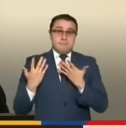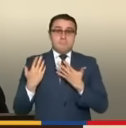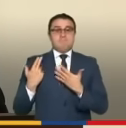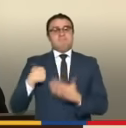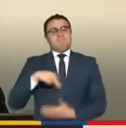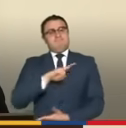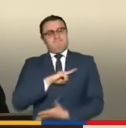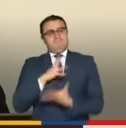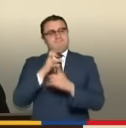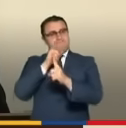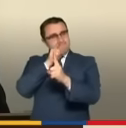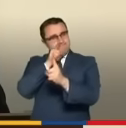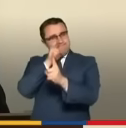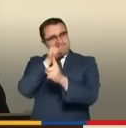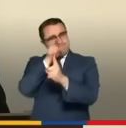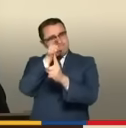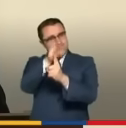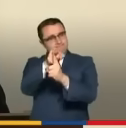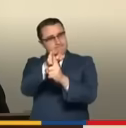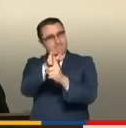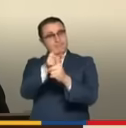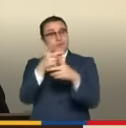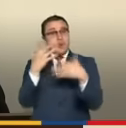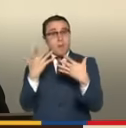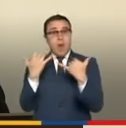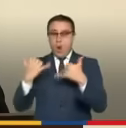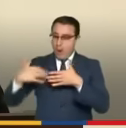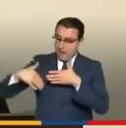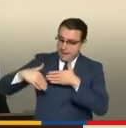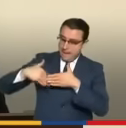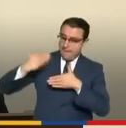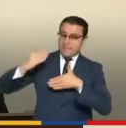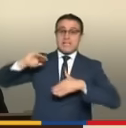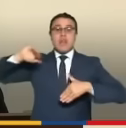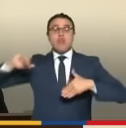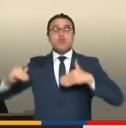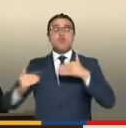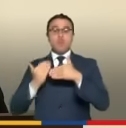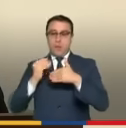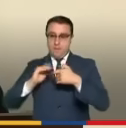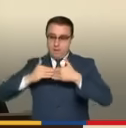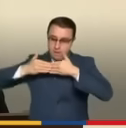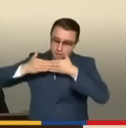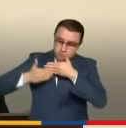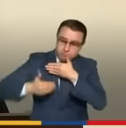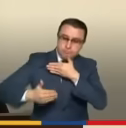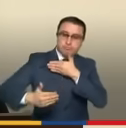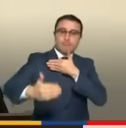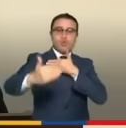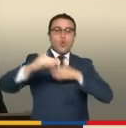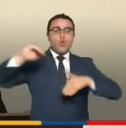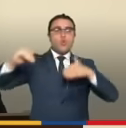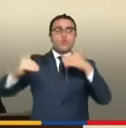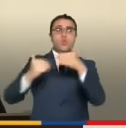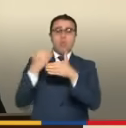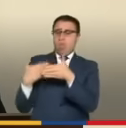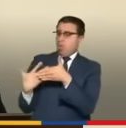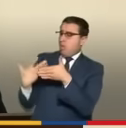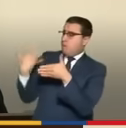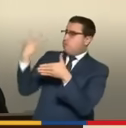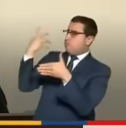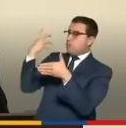ambicioso en decir, que está comenzando una fase diferente, una manera de ver las